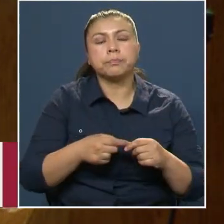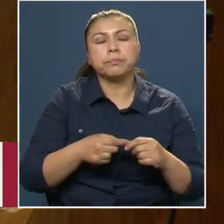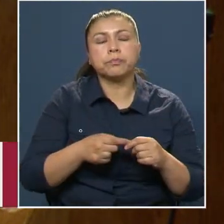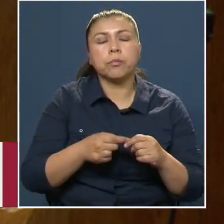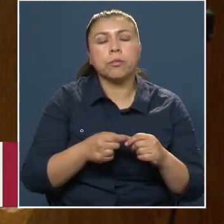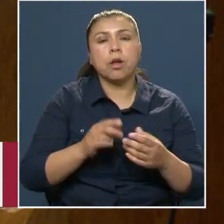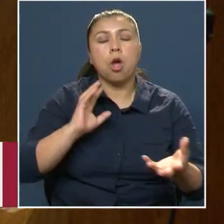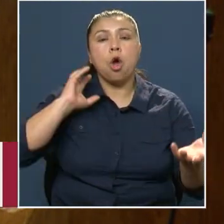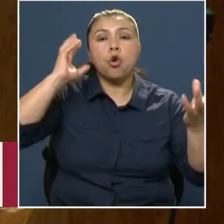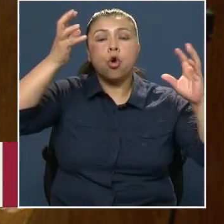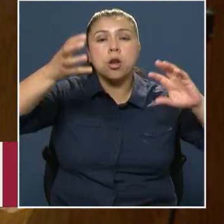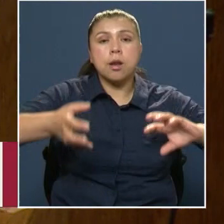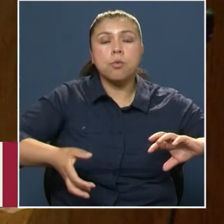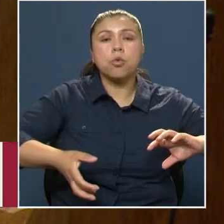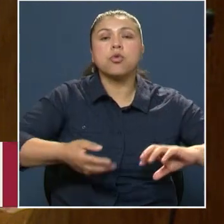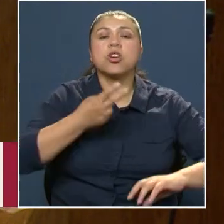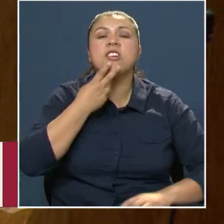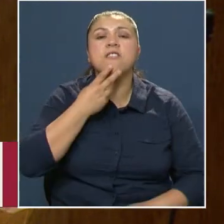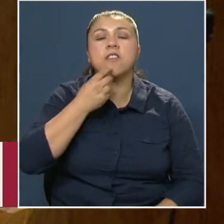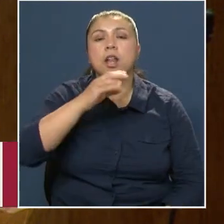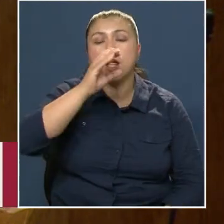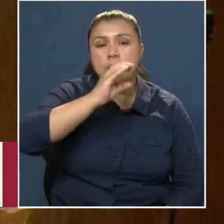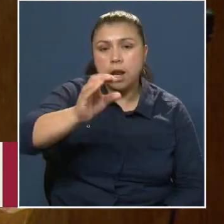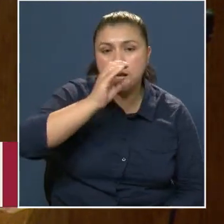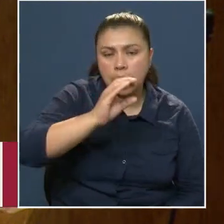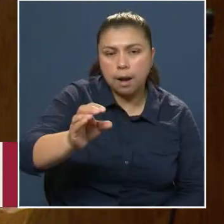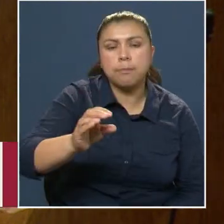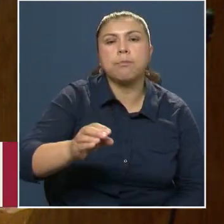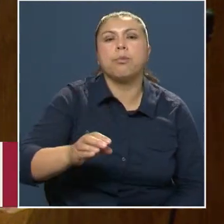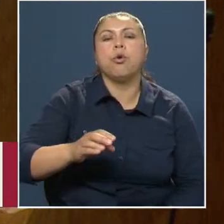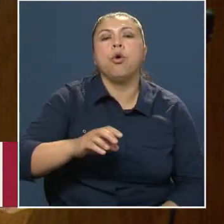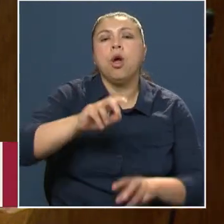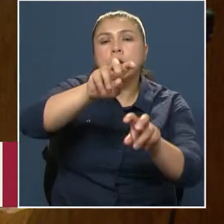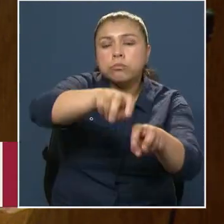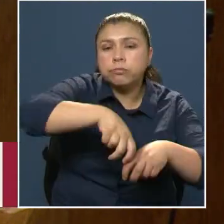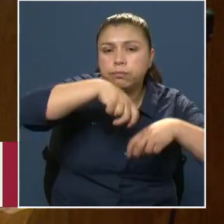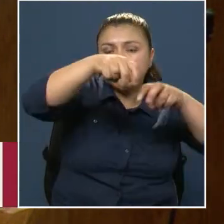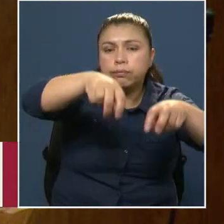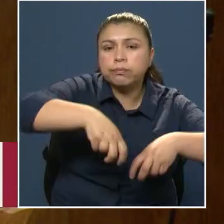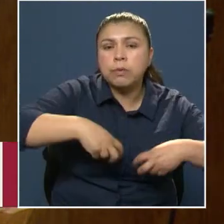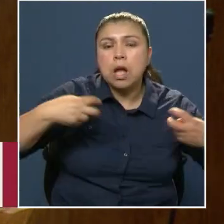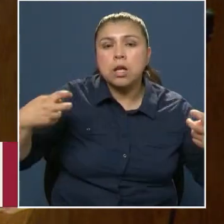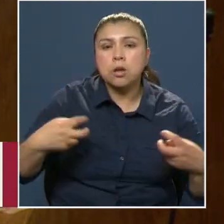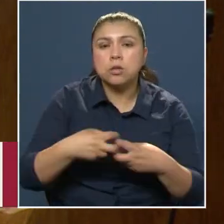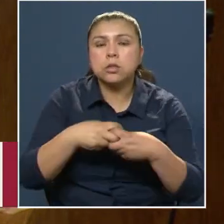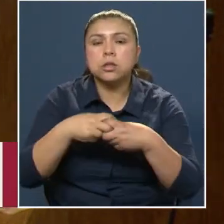con el mundo campesino en el proceso de reforma agraria y su sindicalización.